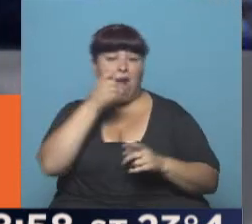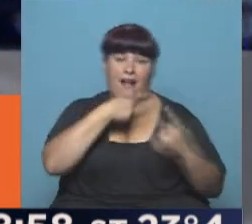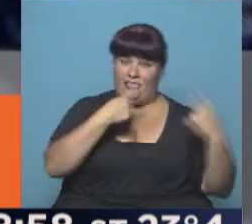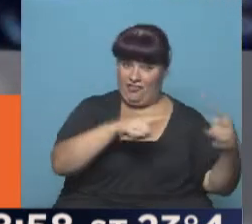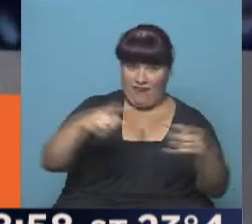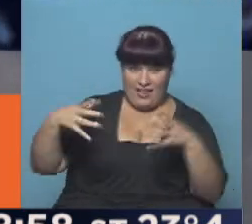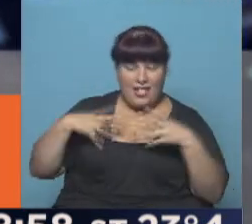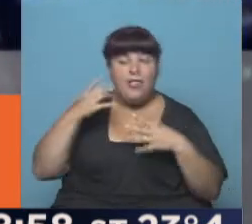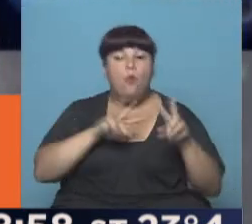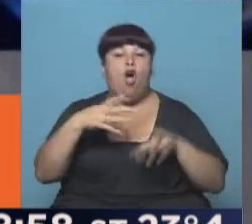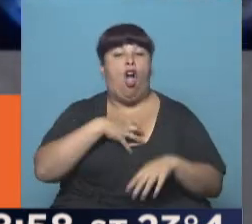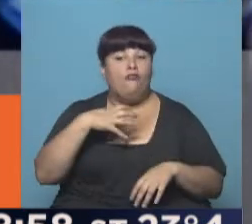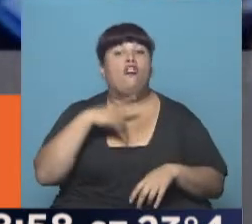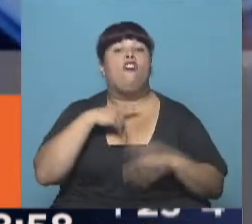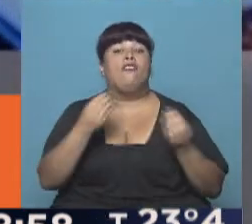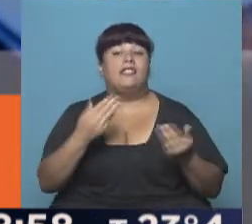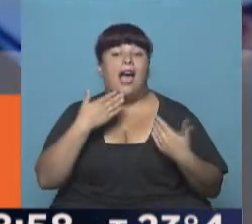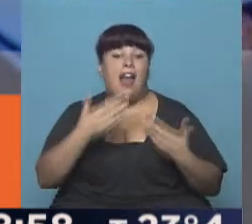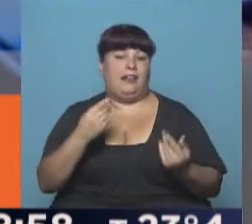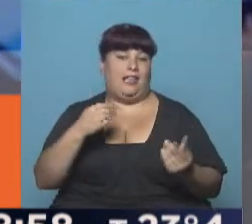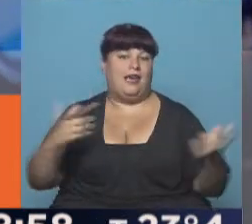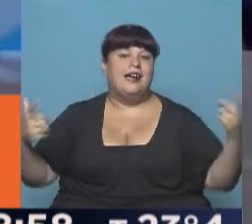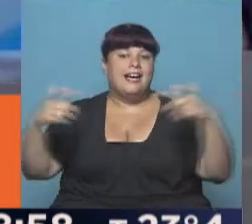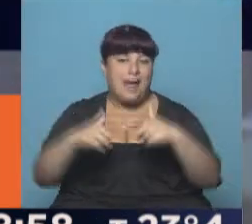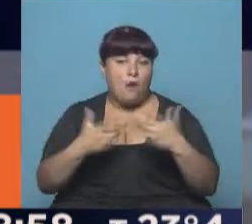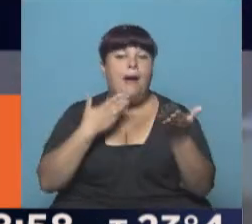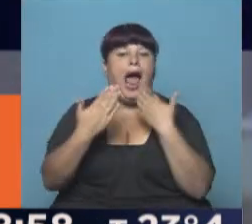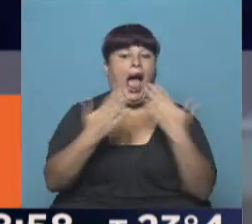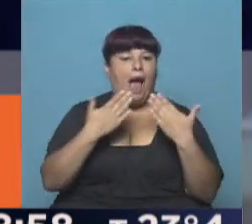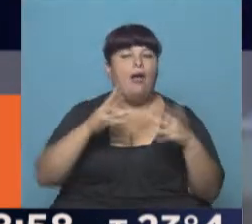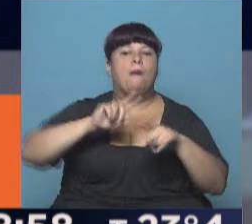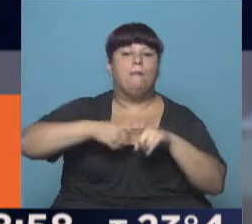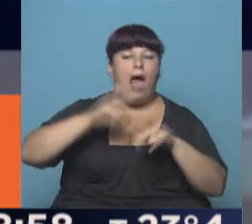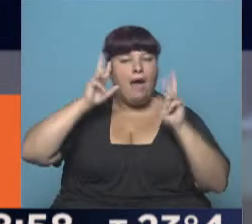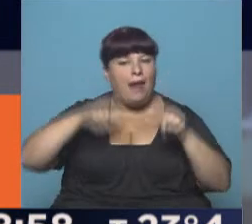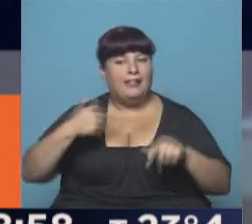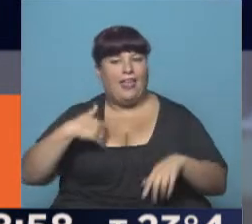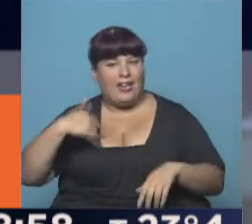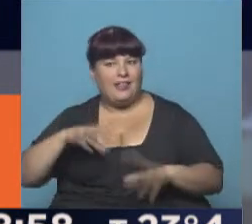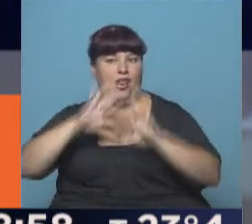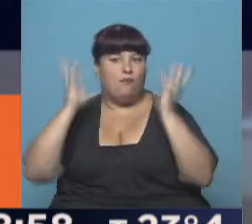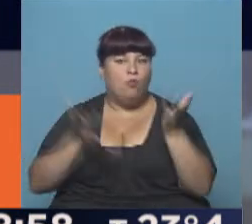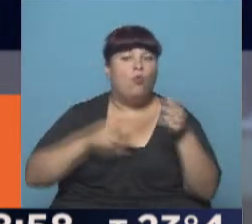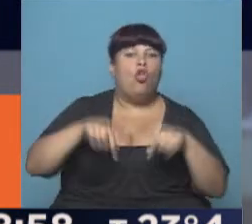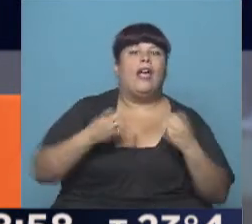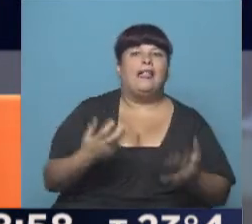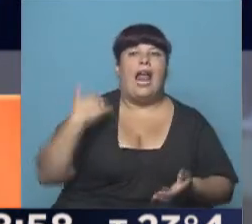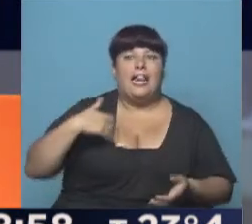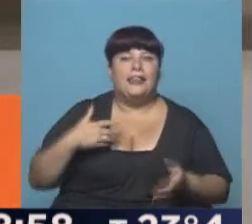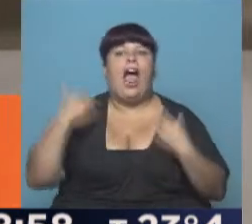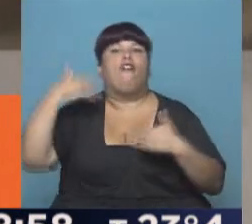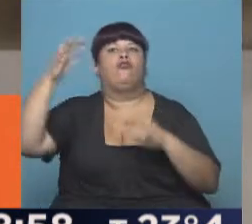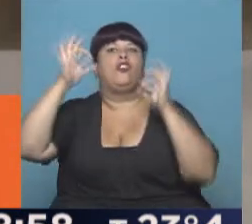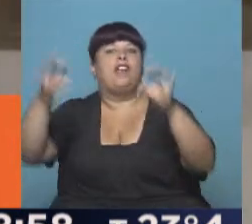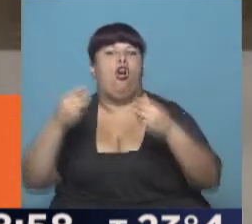confianza, y esa confianza se debe traducir en una mesa donde se hable de la política, del país, del mundo, a dónde está la Argentina, a dónde